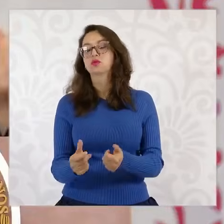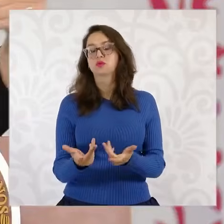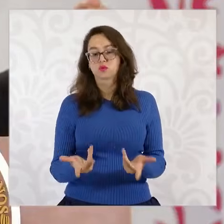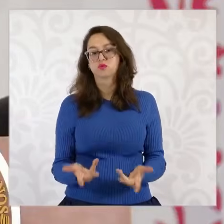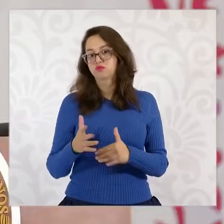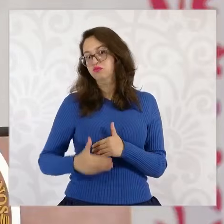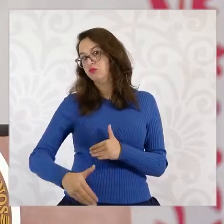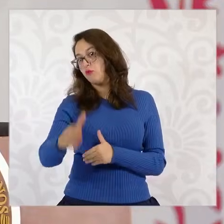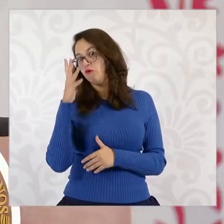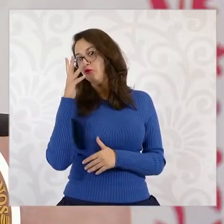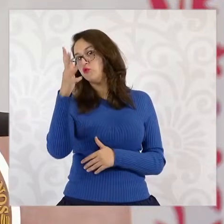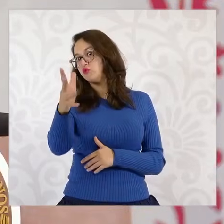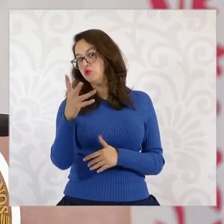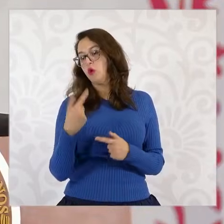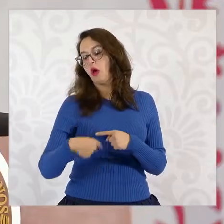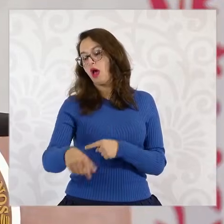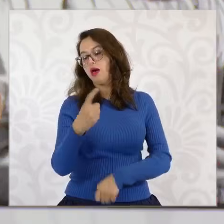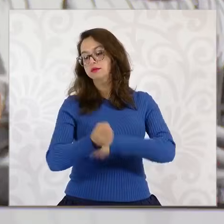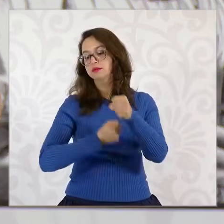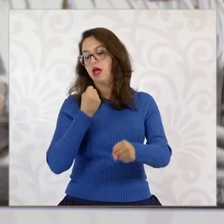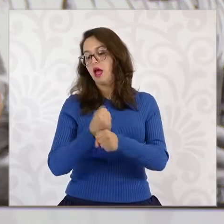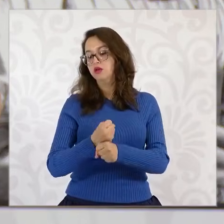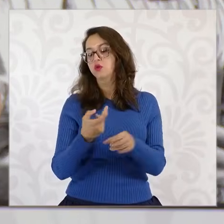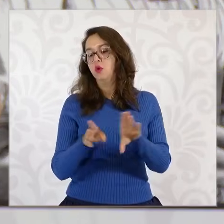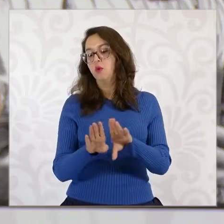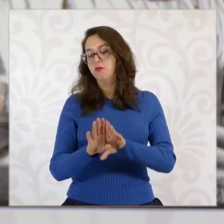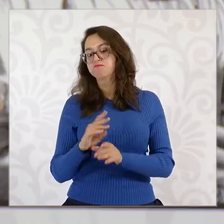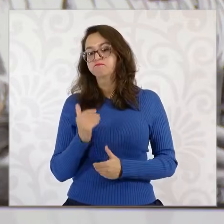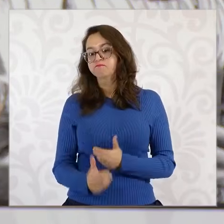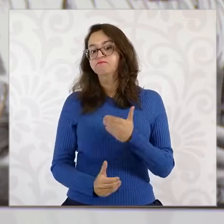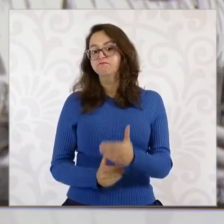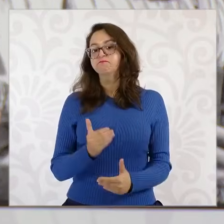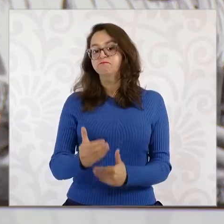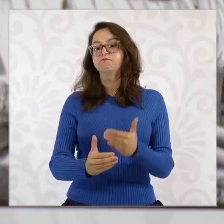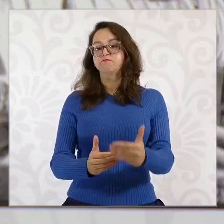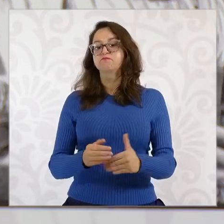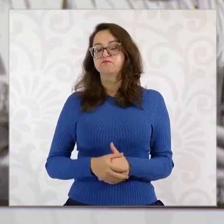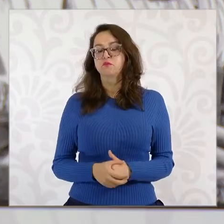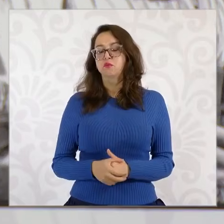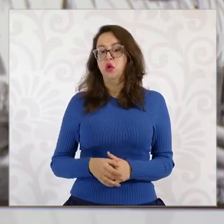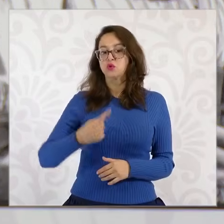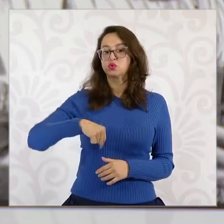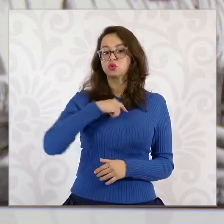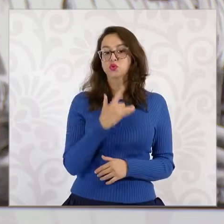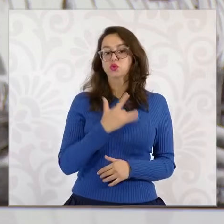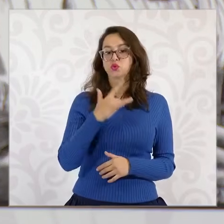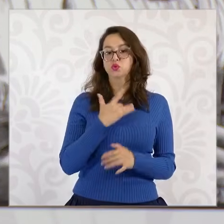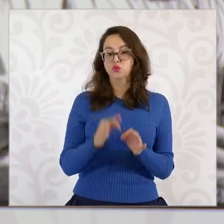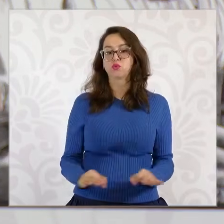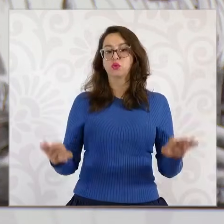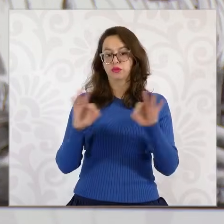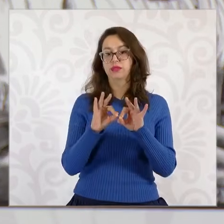las proyecciones hacia el cierre del 2026. Por eso para nosotros es muy importante también el